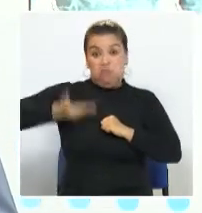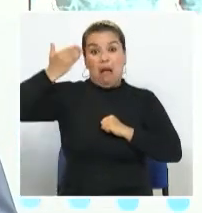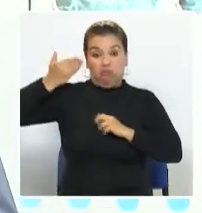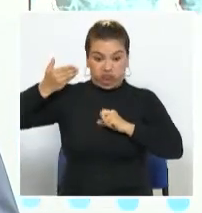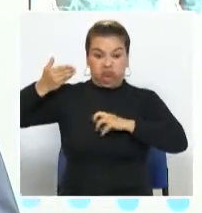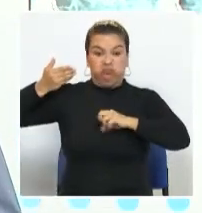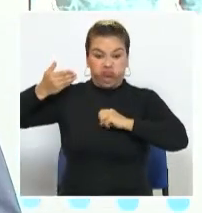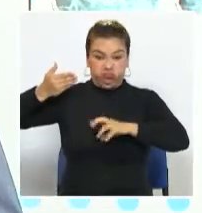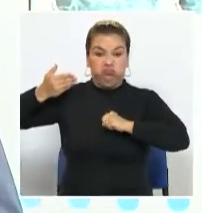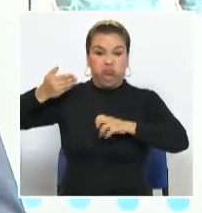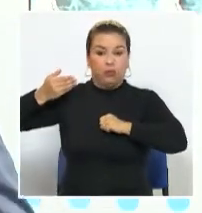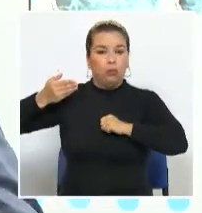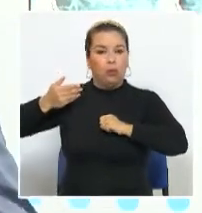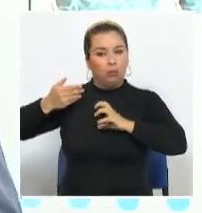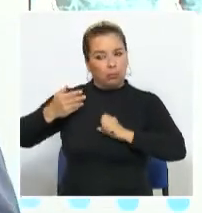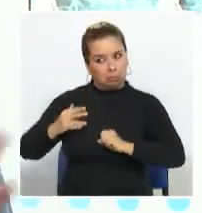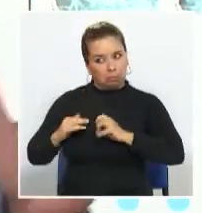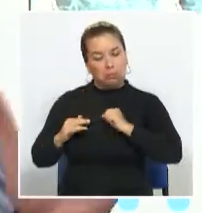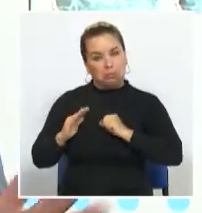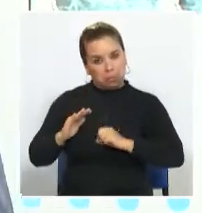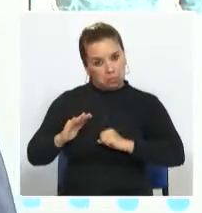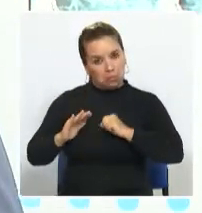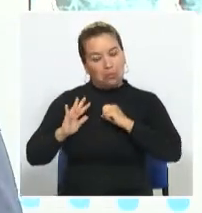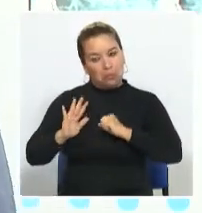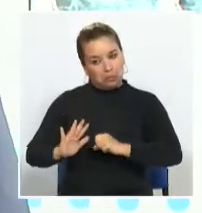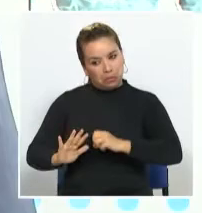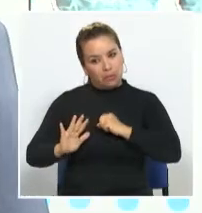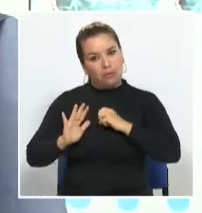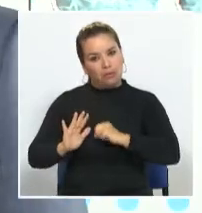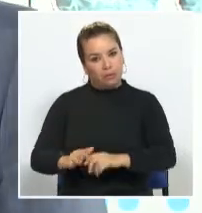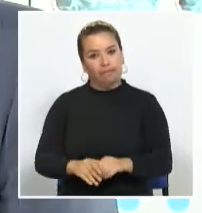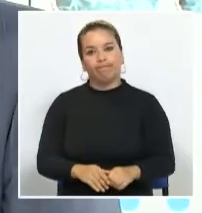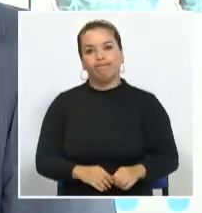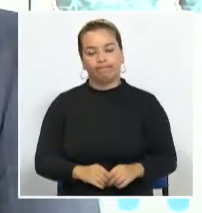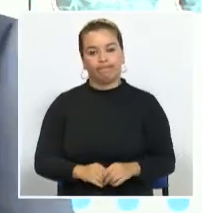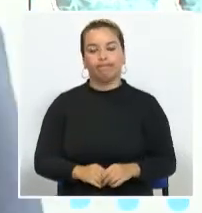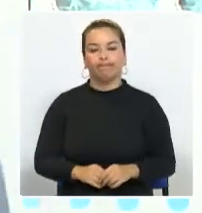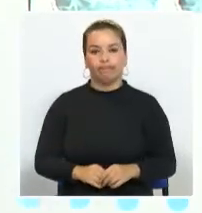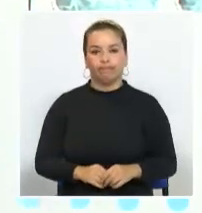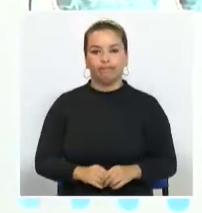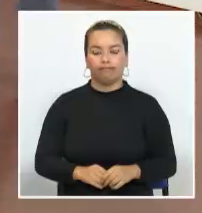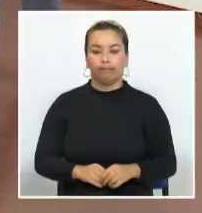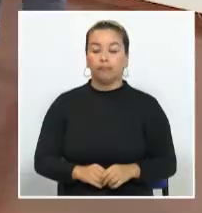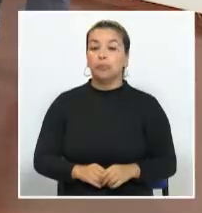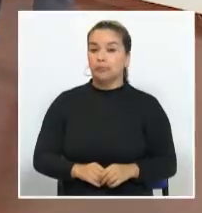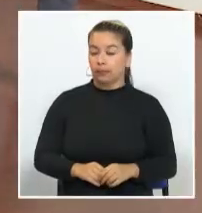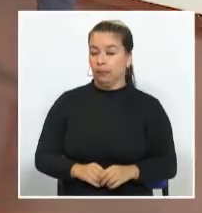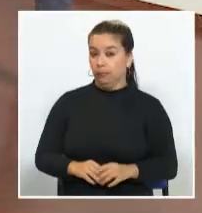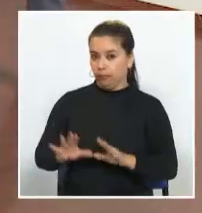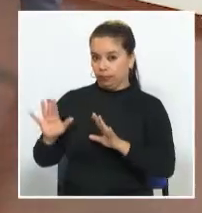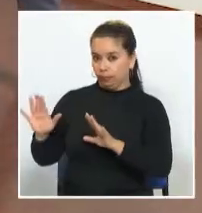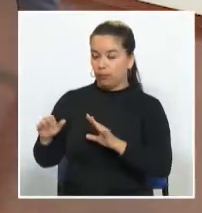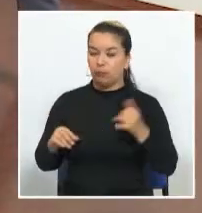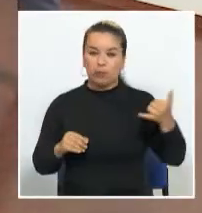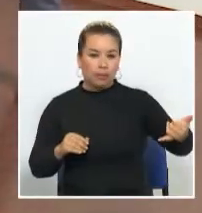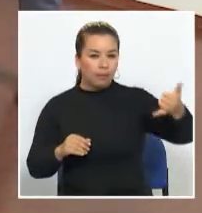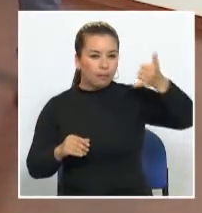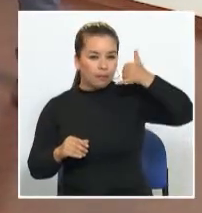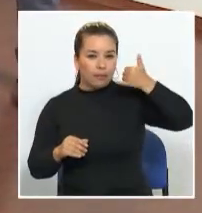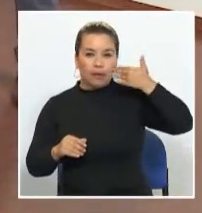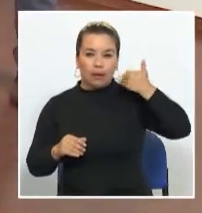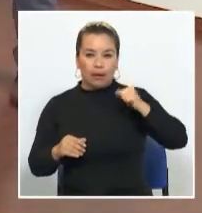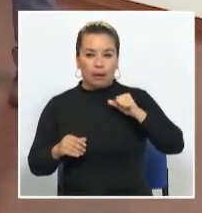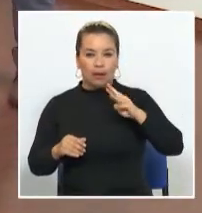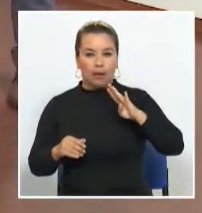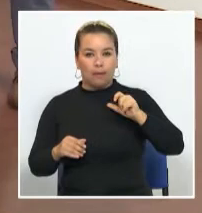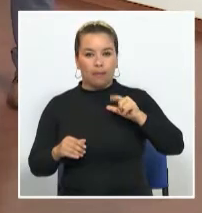camine tan rápido para que pueda bombear adecuadamente la sangre. Bueno, doctor, tenemos en este momento una llamada de Blanca en